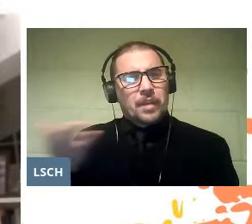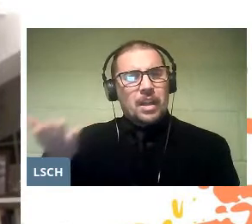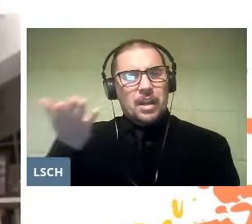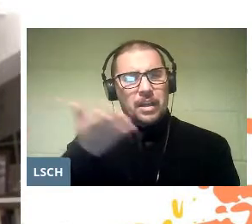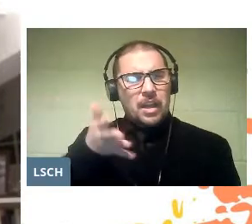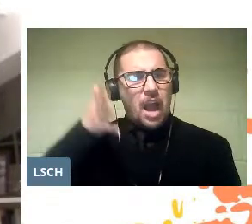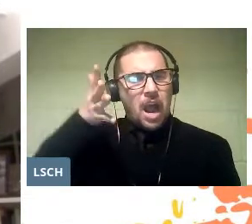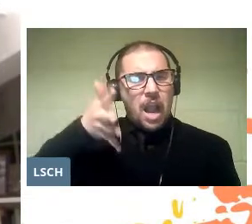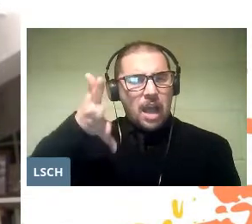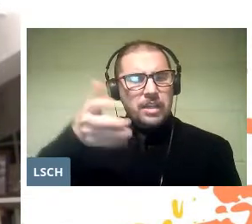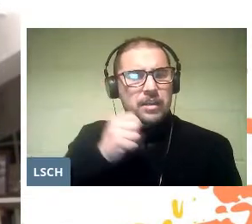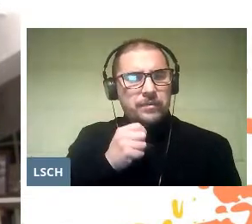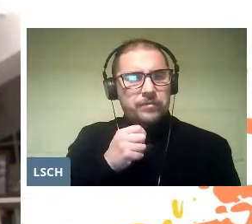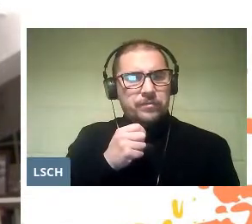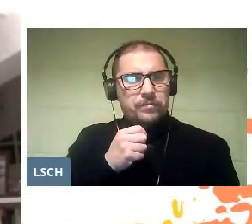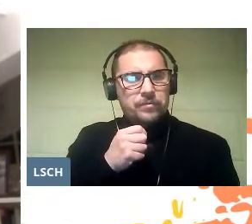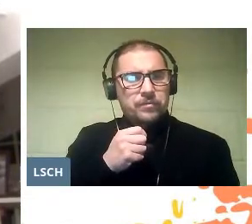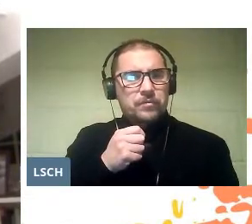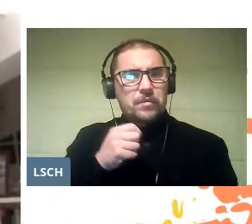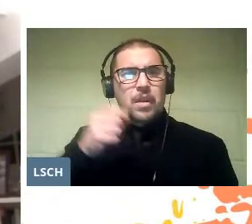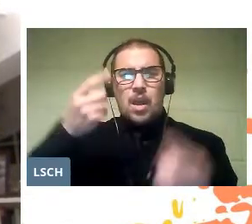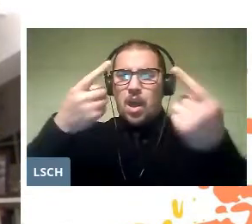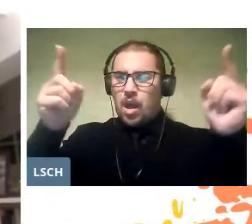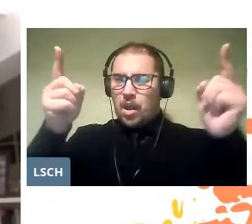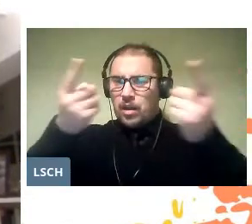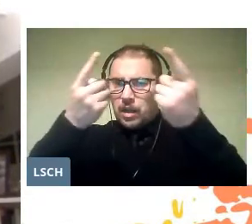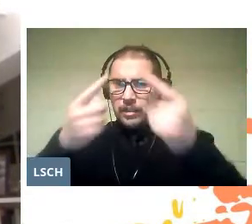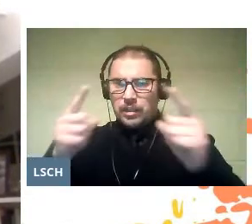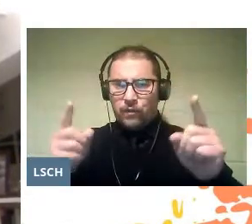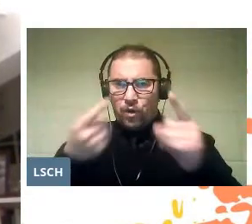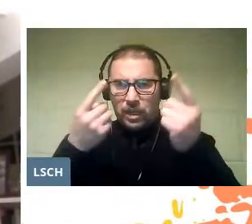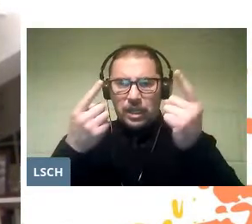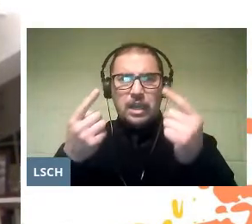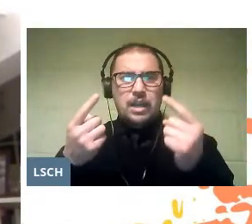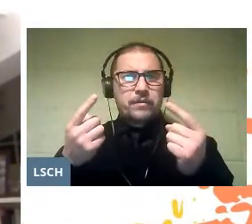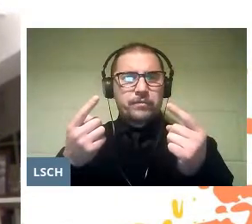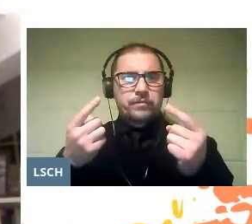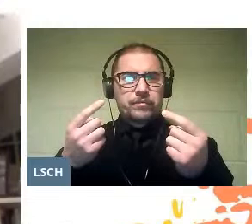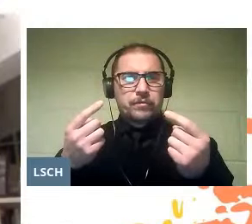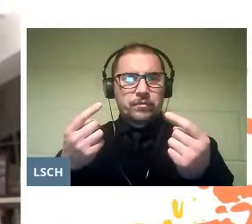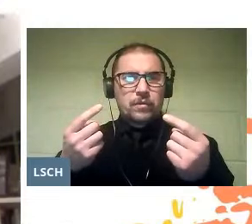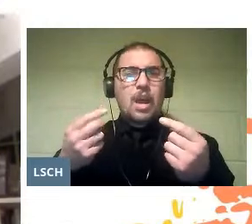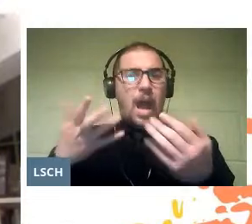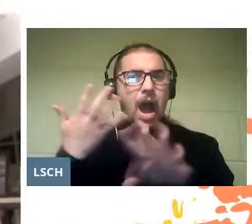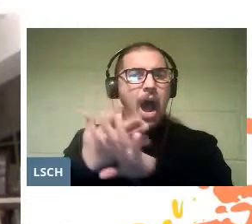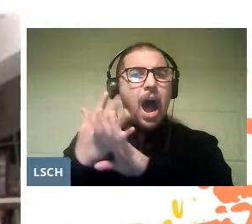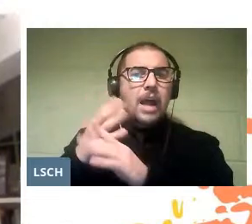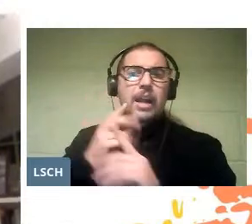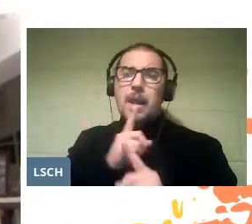la charla La Sinfonía, un género con tradición.